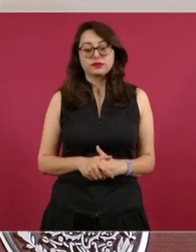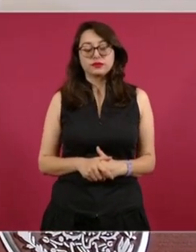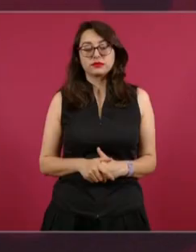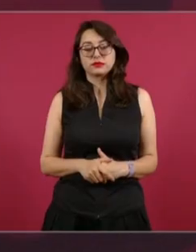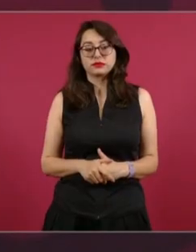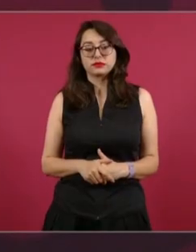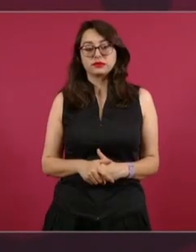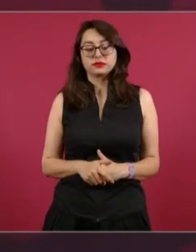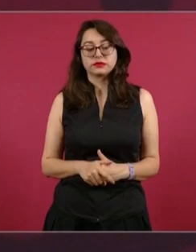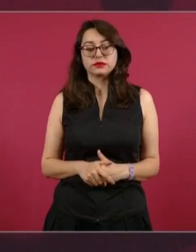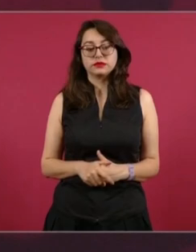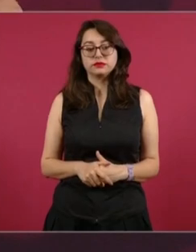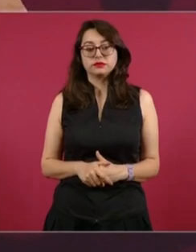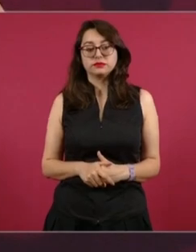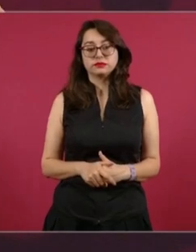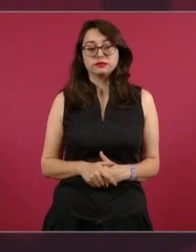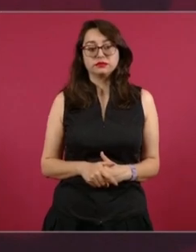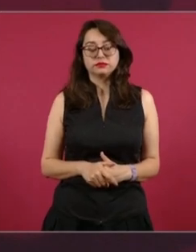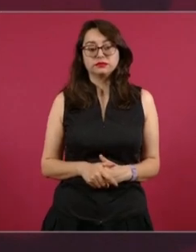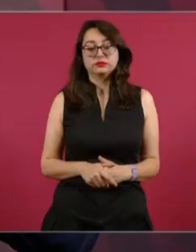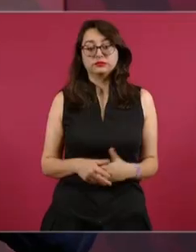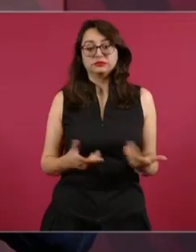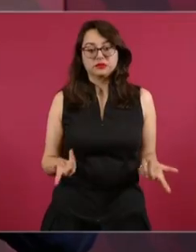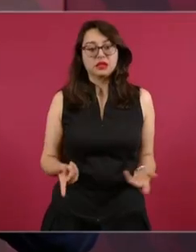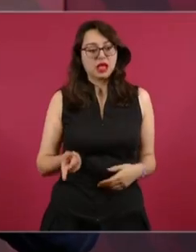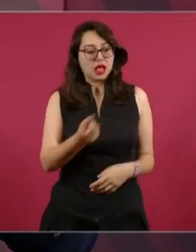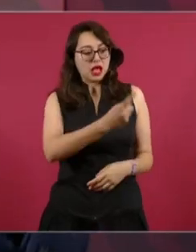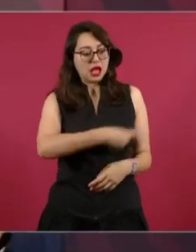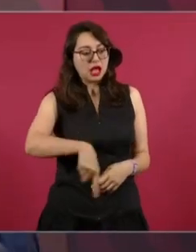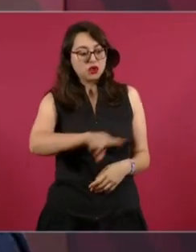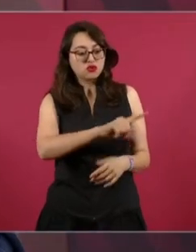se les encontró con todo su equipo